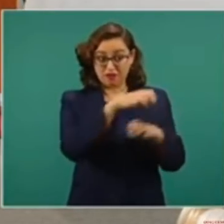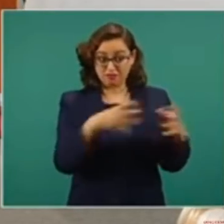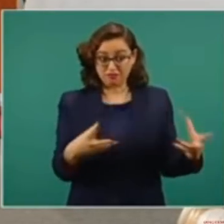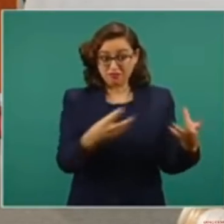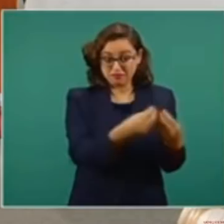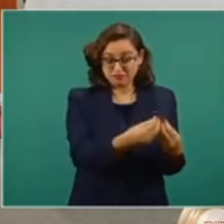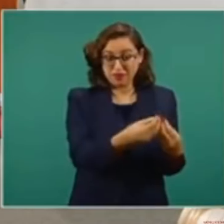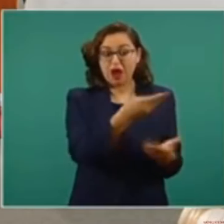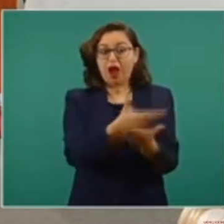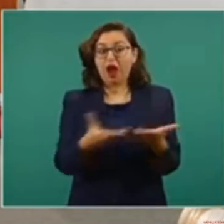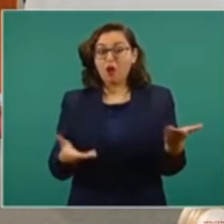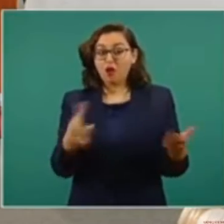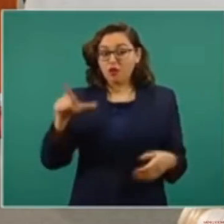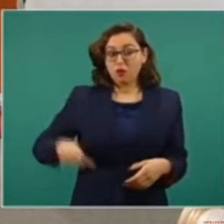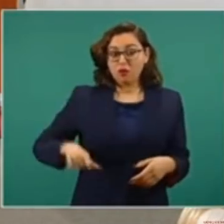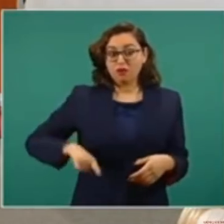Gracias.